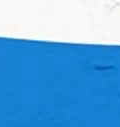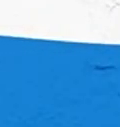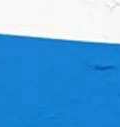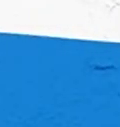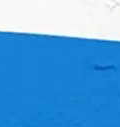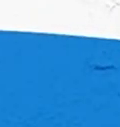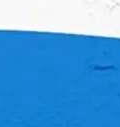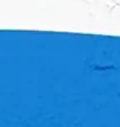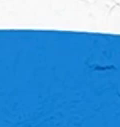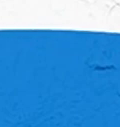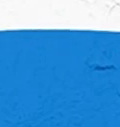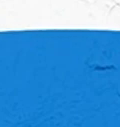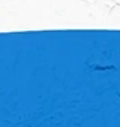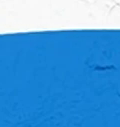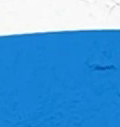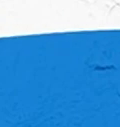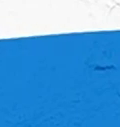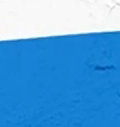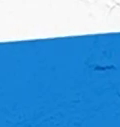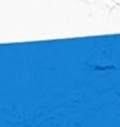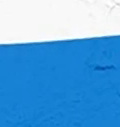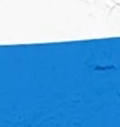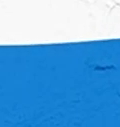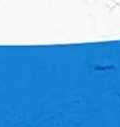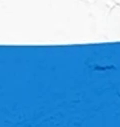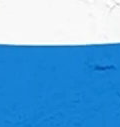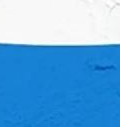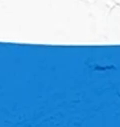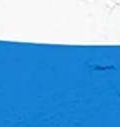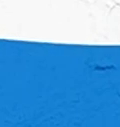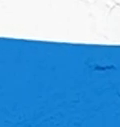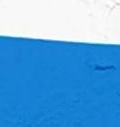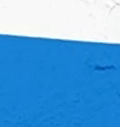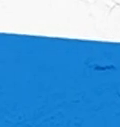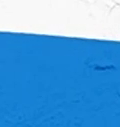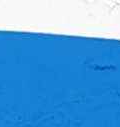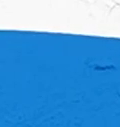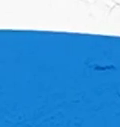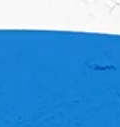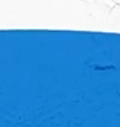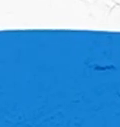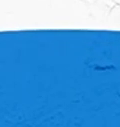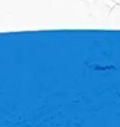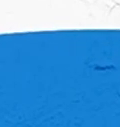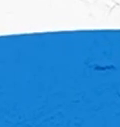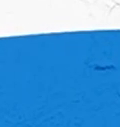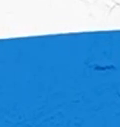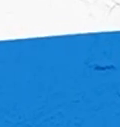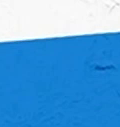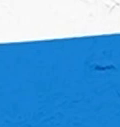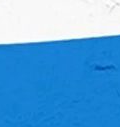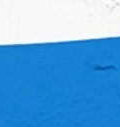Juega creyendo que serán posibles. Esto fue el sorteo Loto.